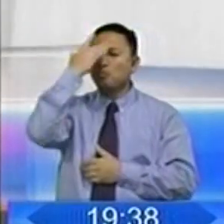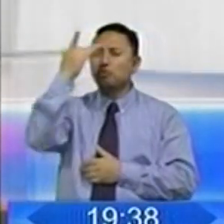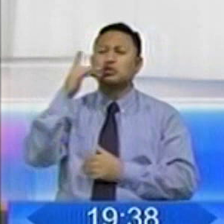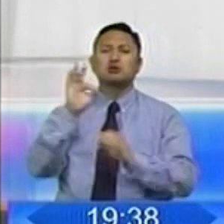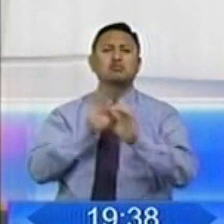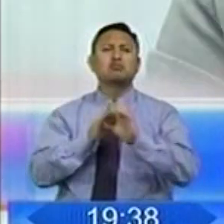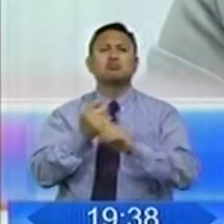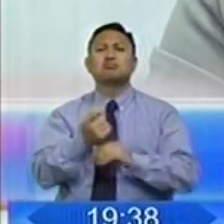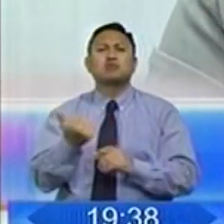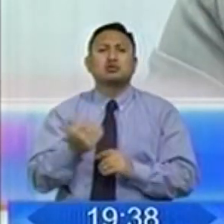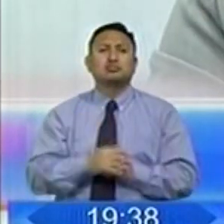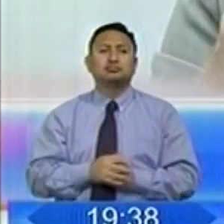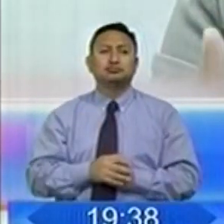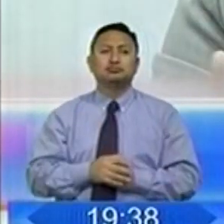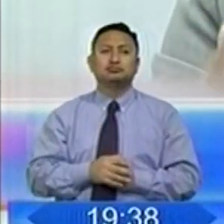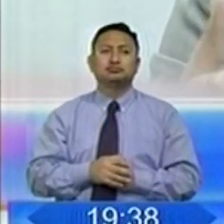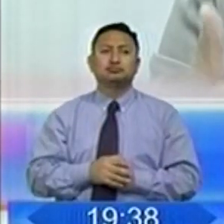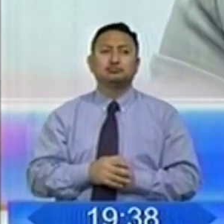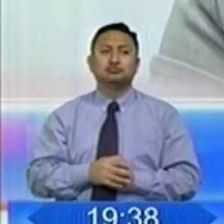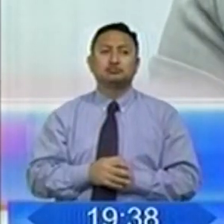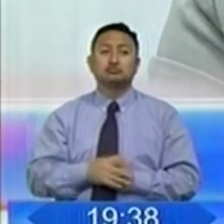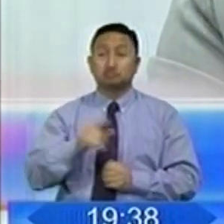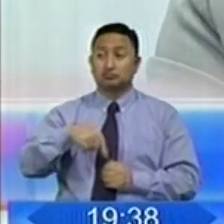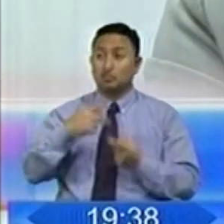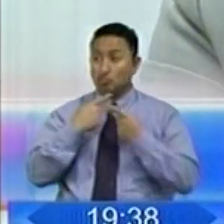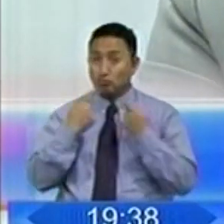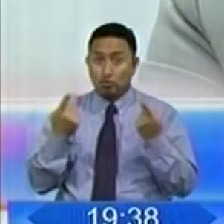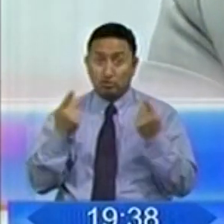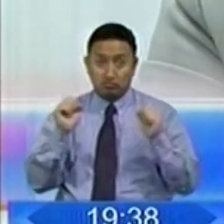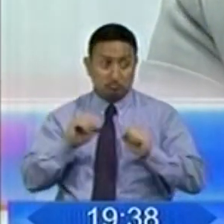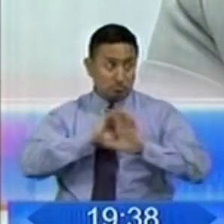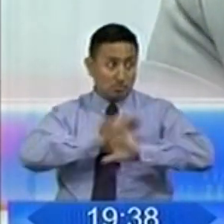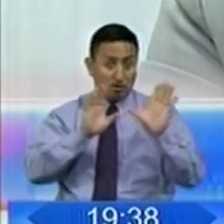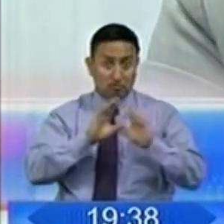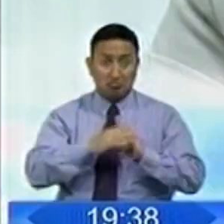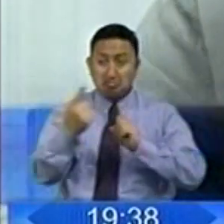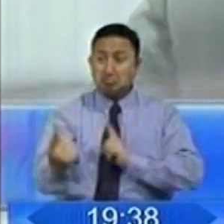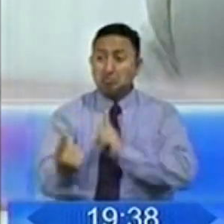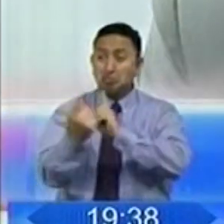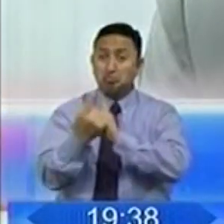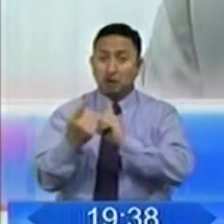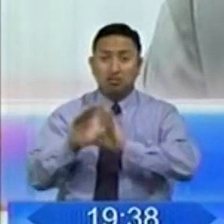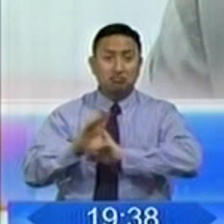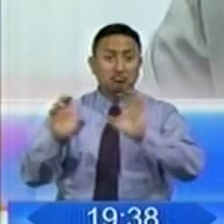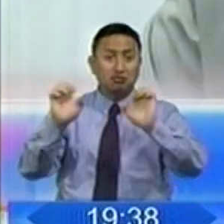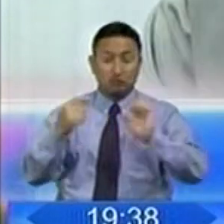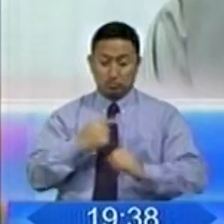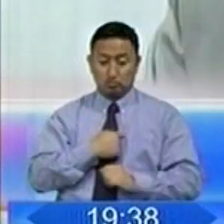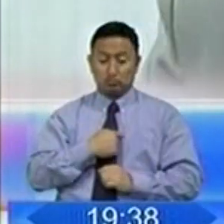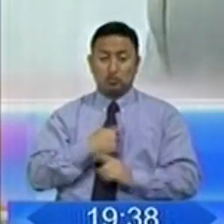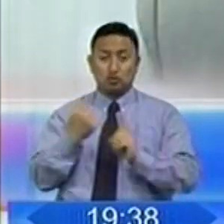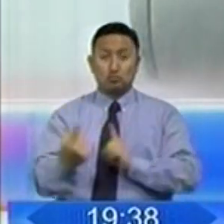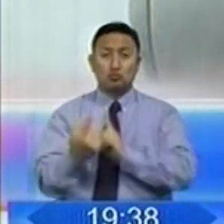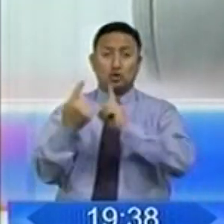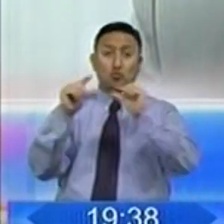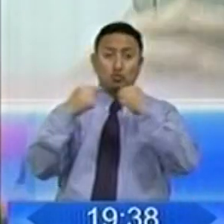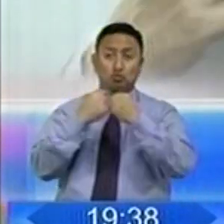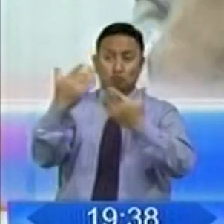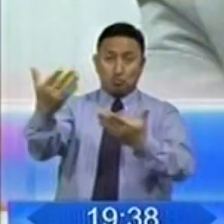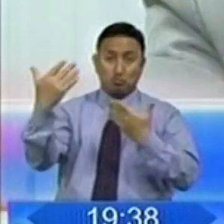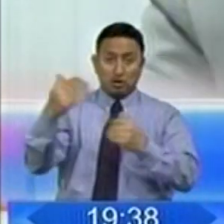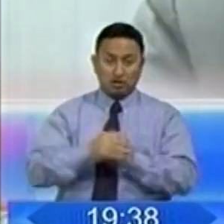dicha institución. Y esto lo podemos hacer de manera pública, de manera transparente, sin poses, sin argumentos, sin movimientos políticos,